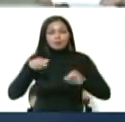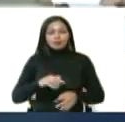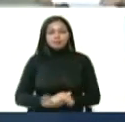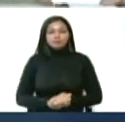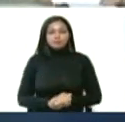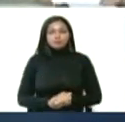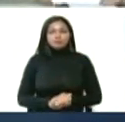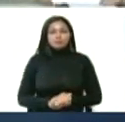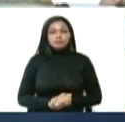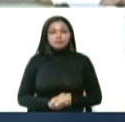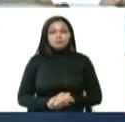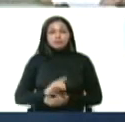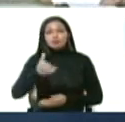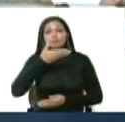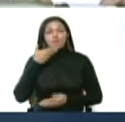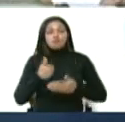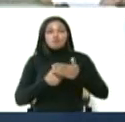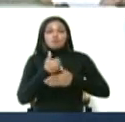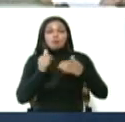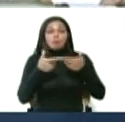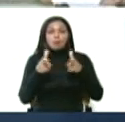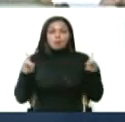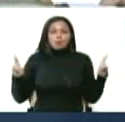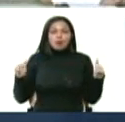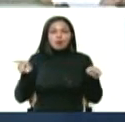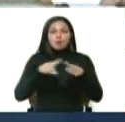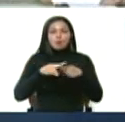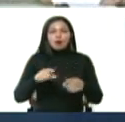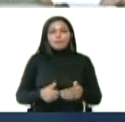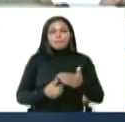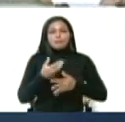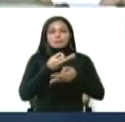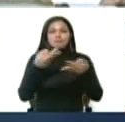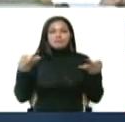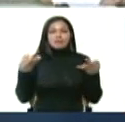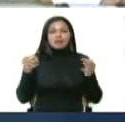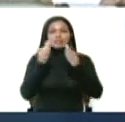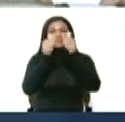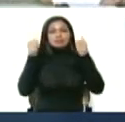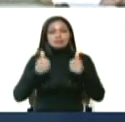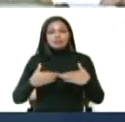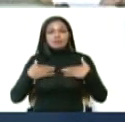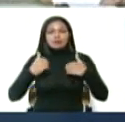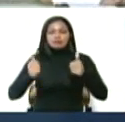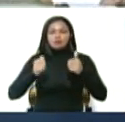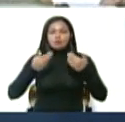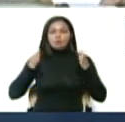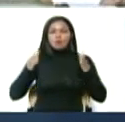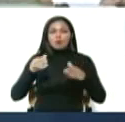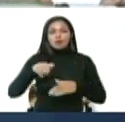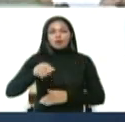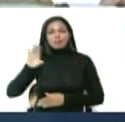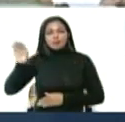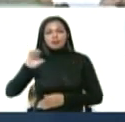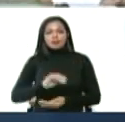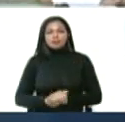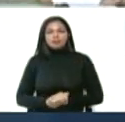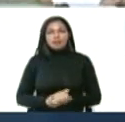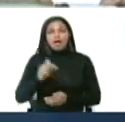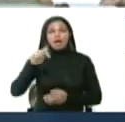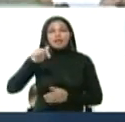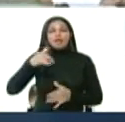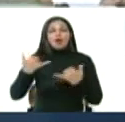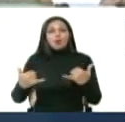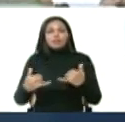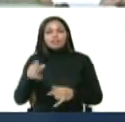un mejor, más amplio, más perfecto sistema de salud público en el país. Este es el